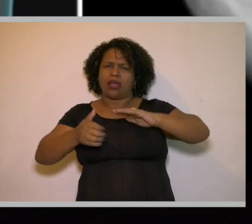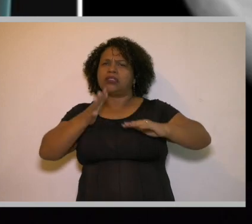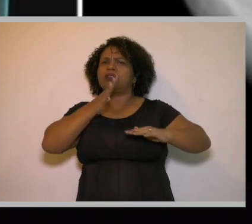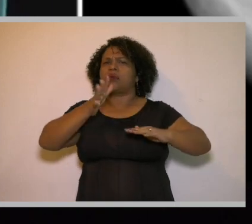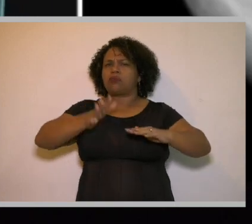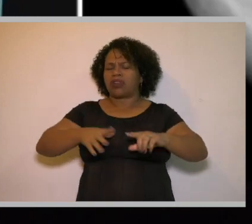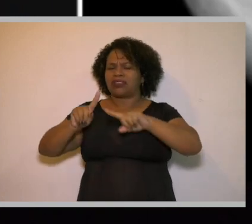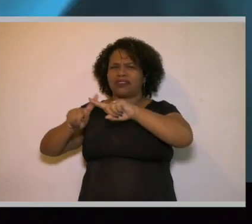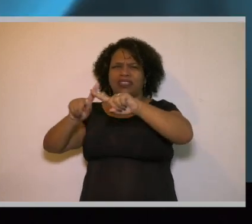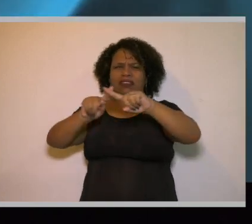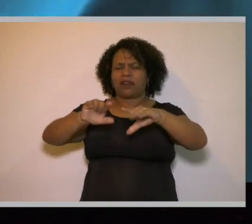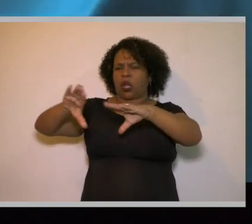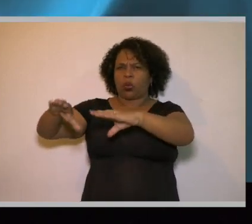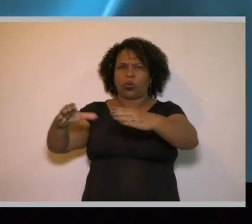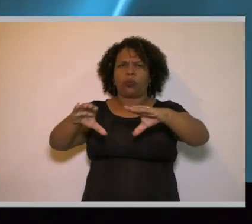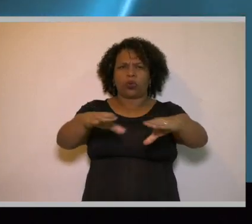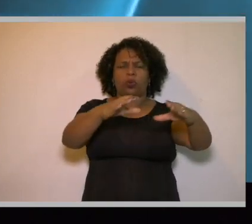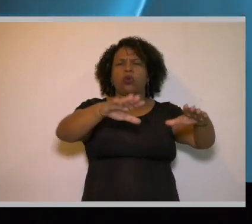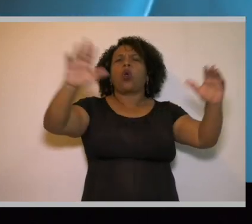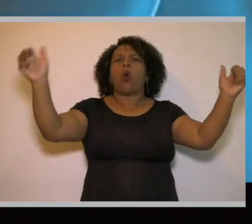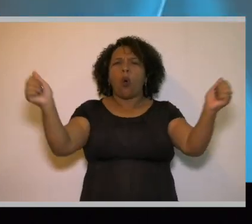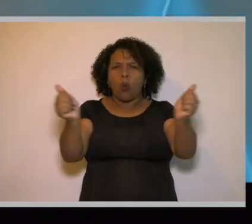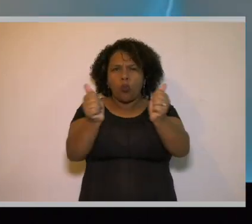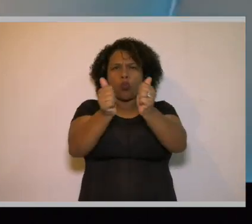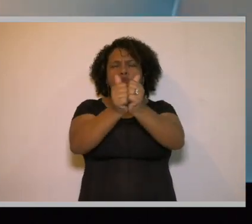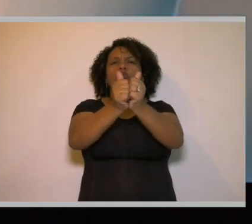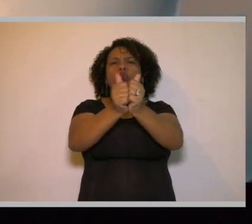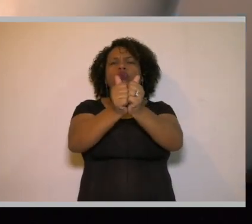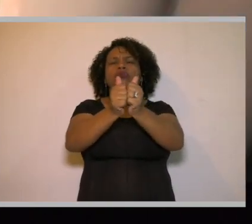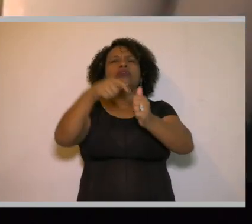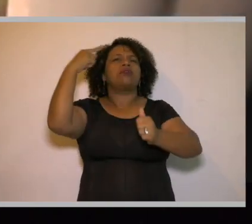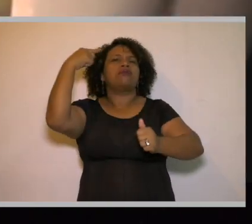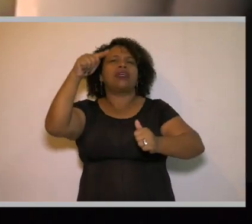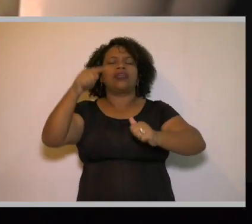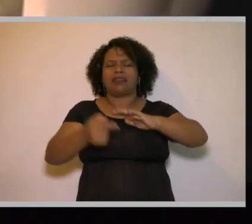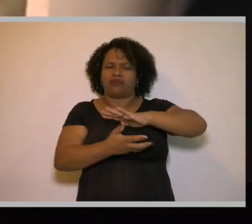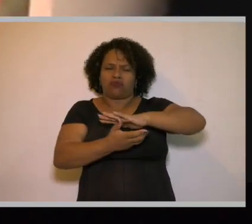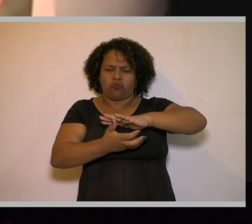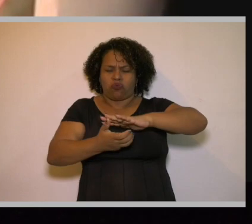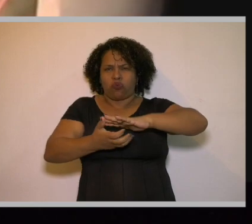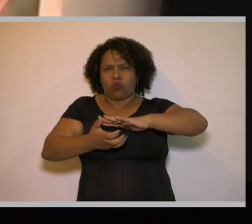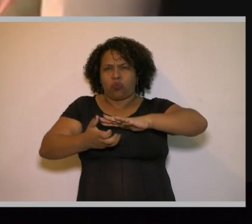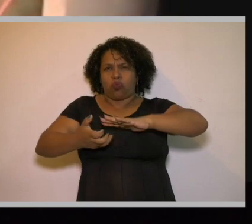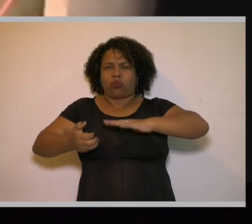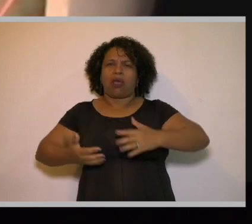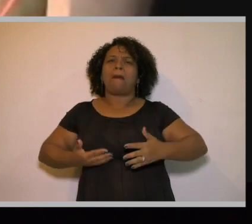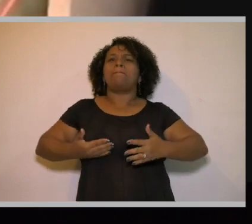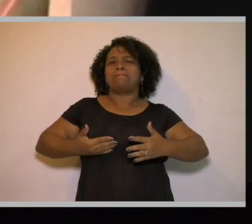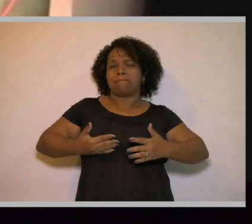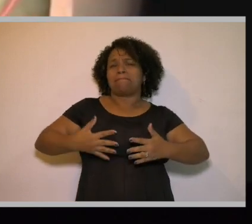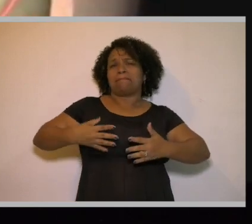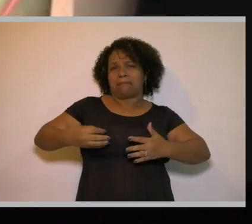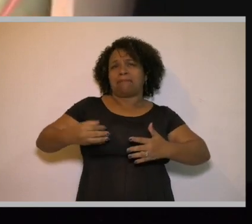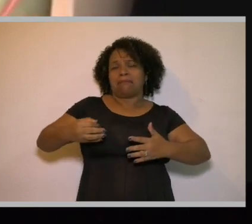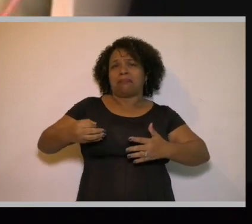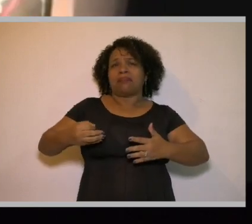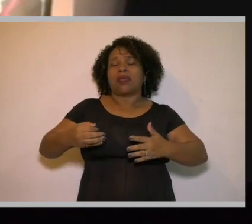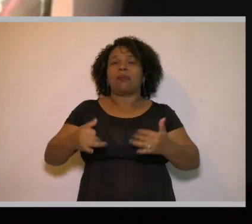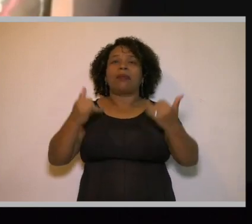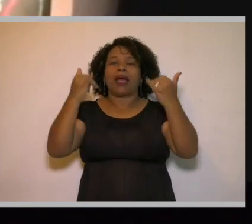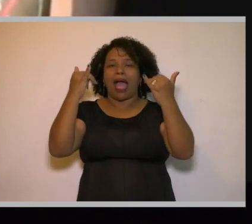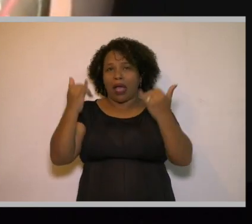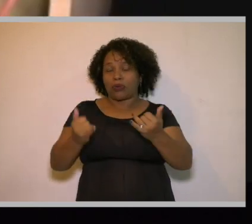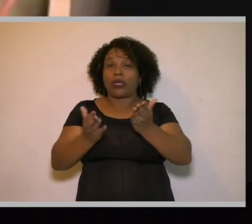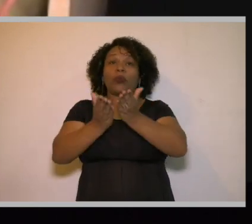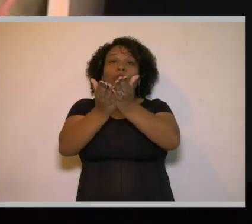de pacientes se unieron para presentar una campaña informativa sobre el cáncer de mama metastásico a propósito de este mes dedicado al cáncer de